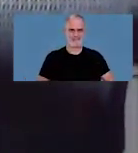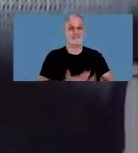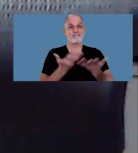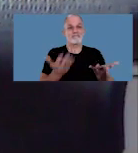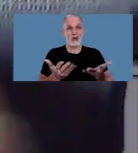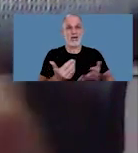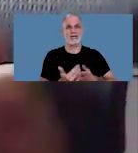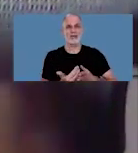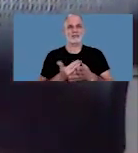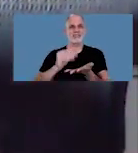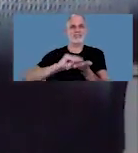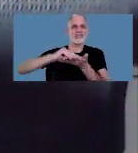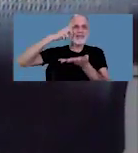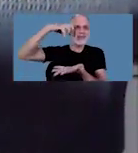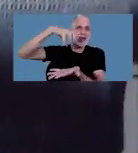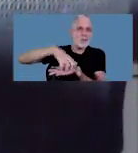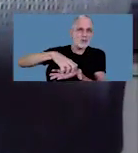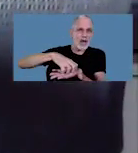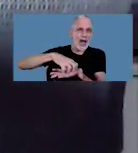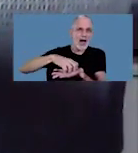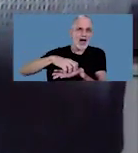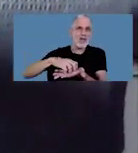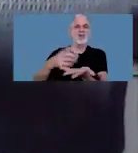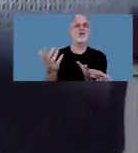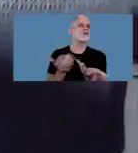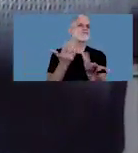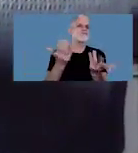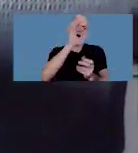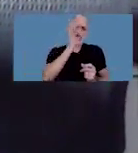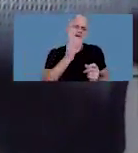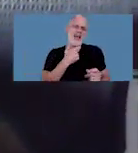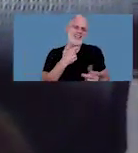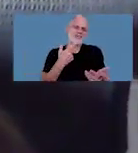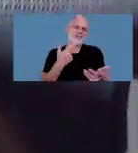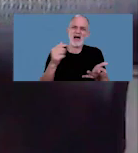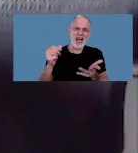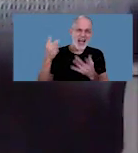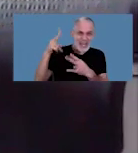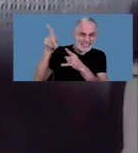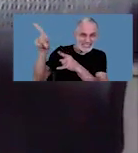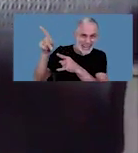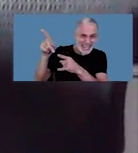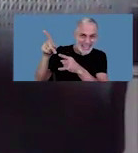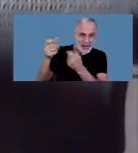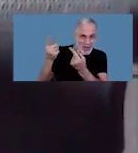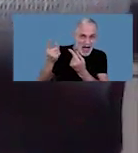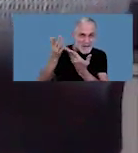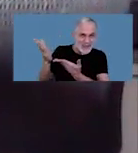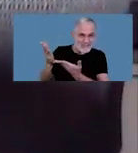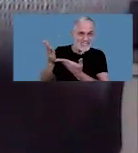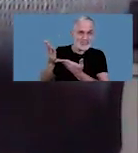Entonces, el legislador nunca ha tenido intención de extender a un